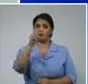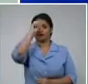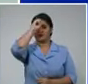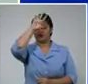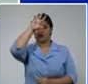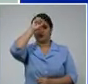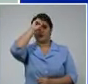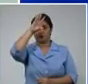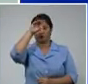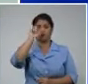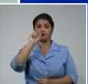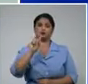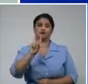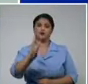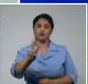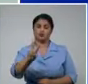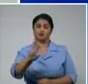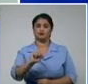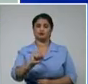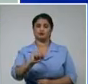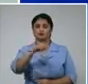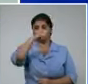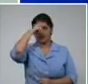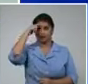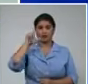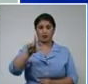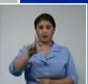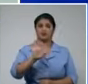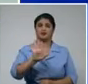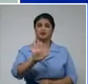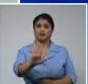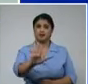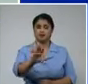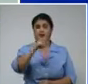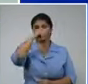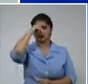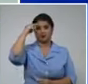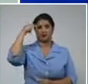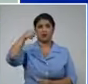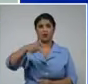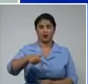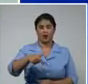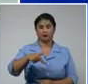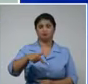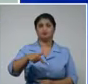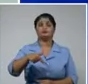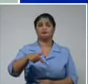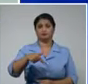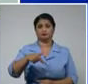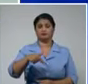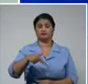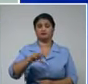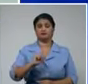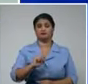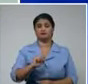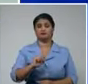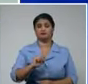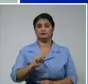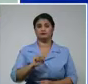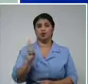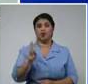Matambre con 2, San Luis con 5, San Juan y Martínez y Guane con un caso autóctono ayer y Los